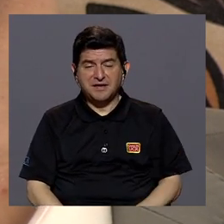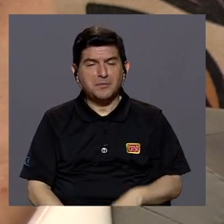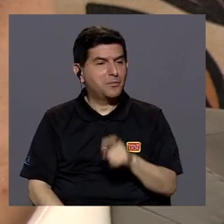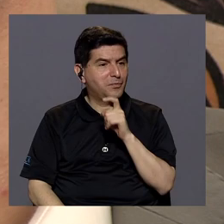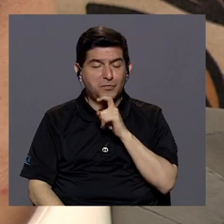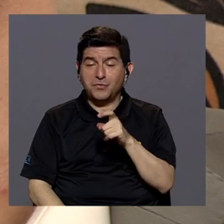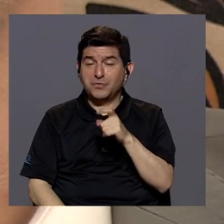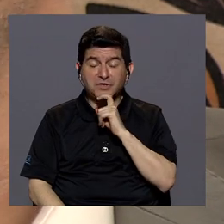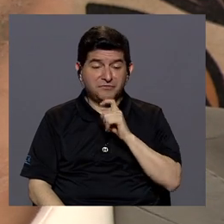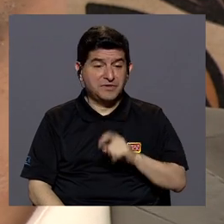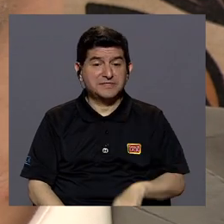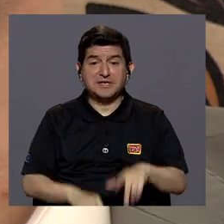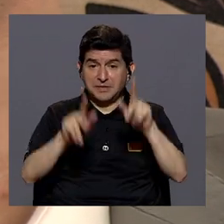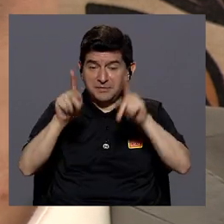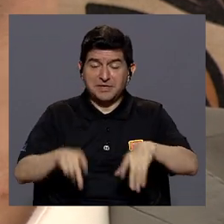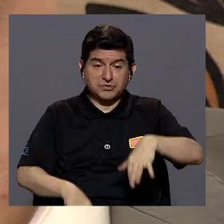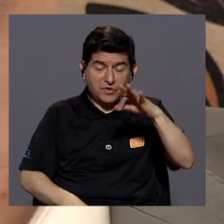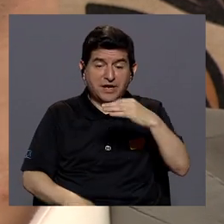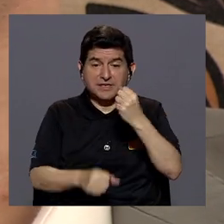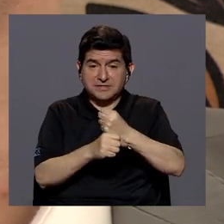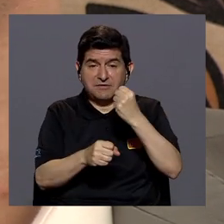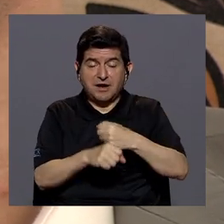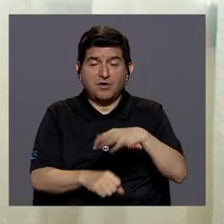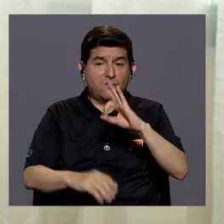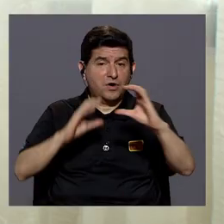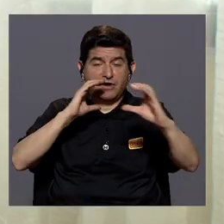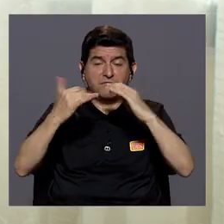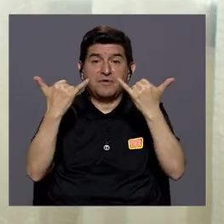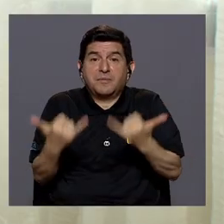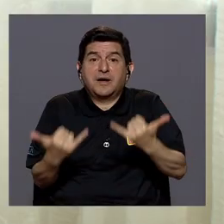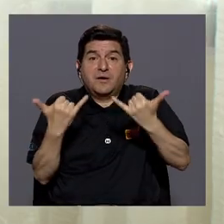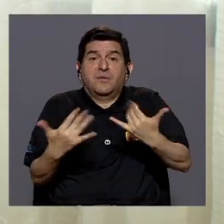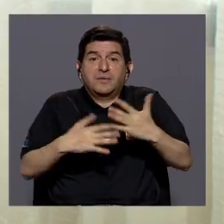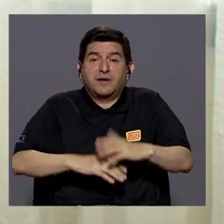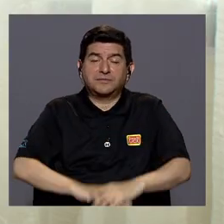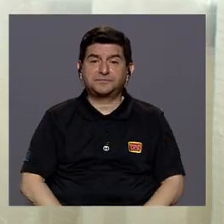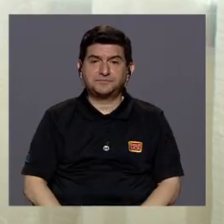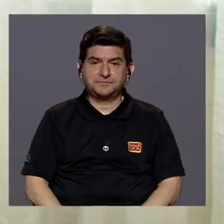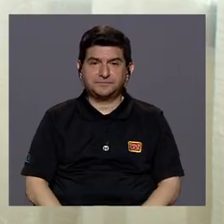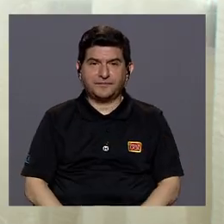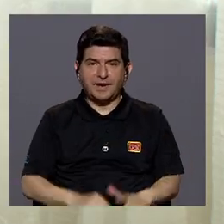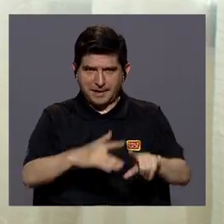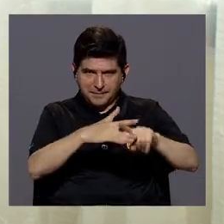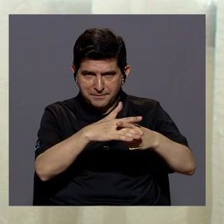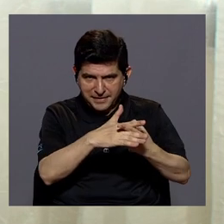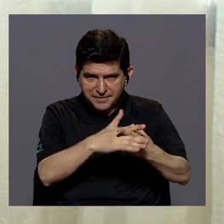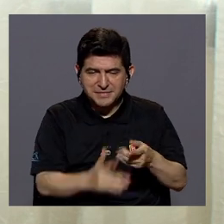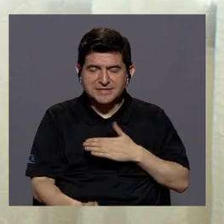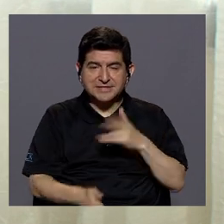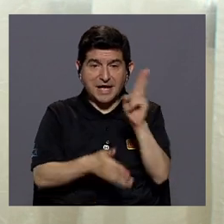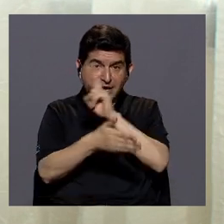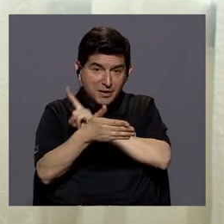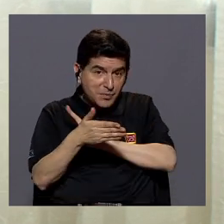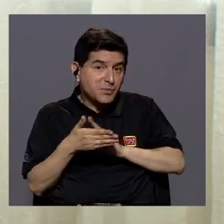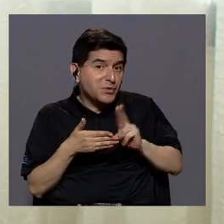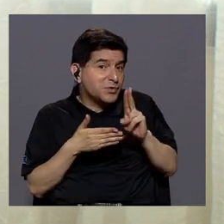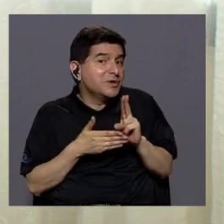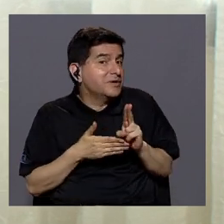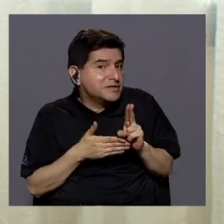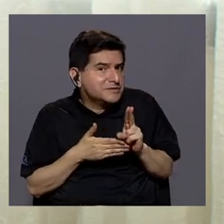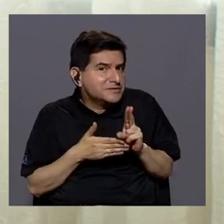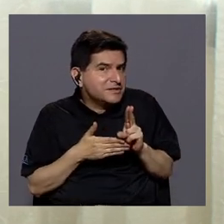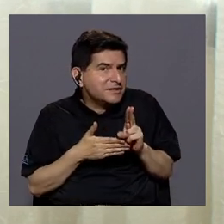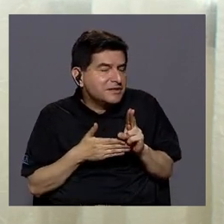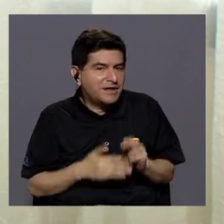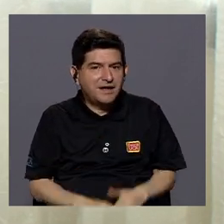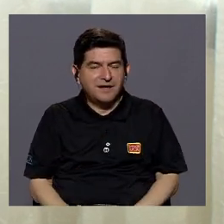para poder conseguir un trabajo en un medio de comunicación? Sí, para empezar, mi universidad es la